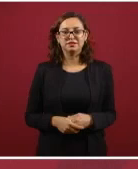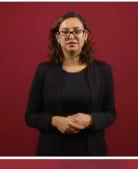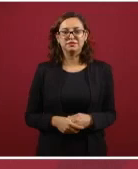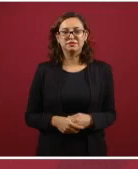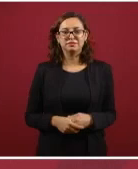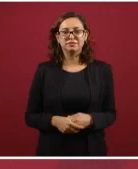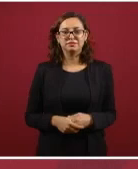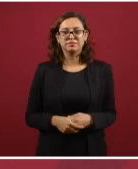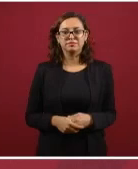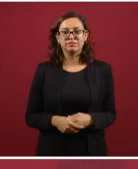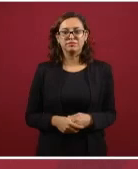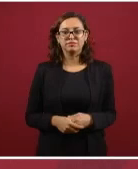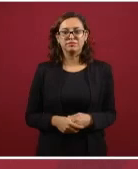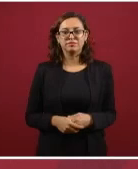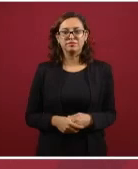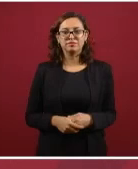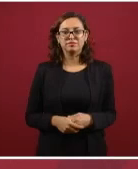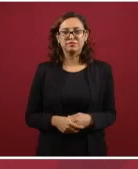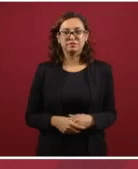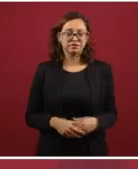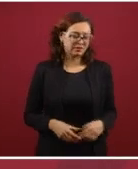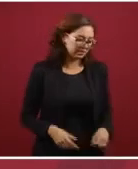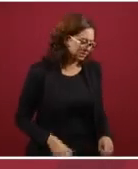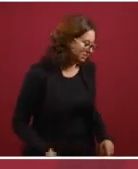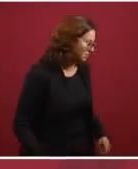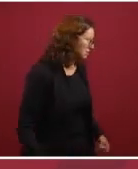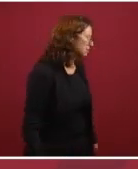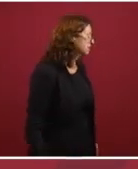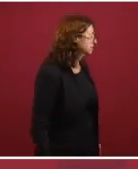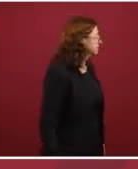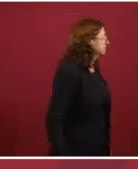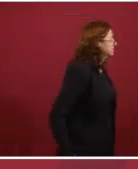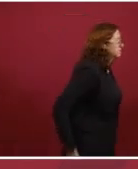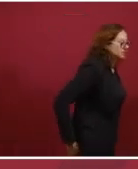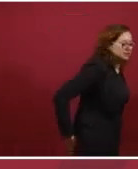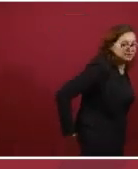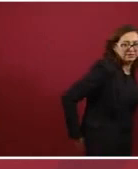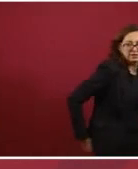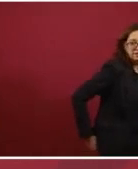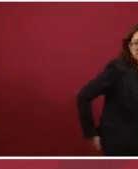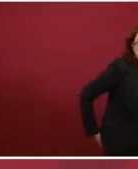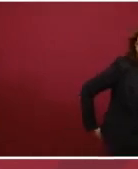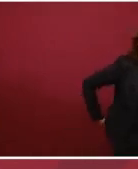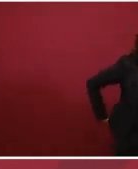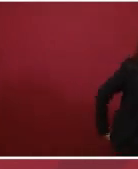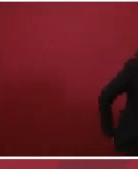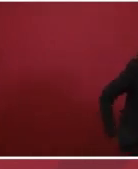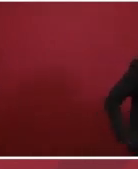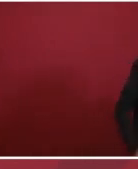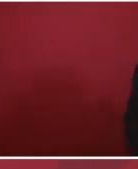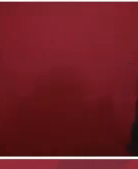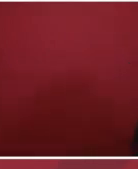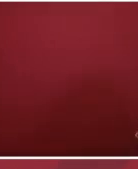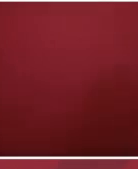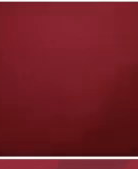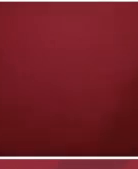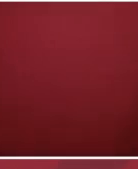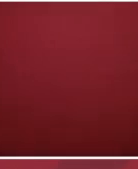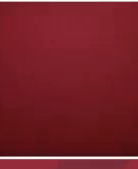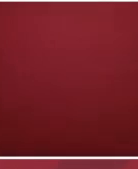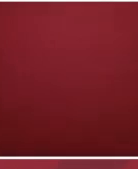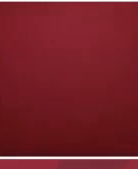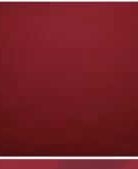reinar la fraternidad, no el odio. Entonces, Marcelo